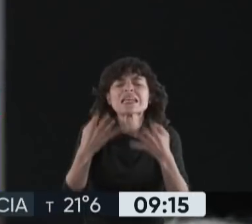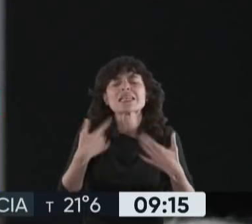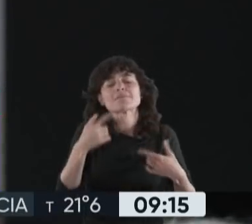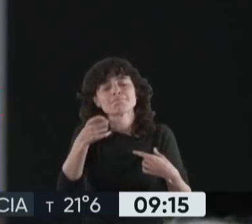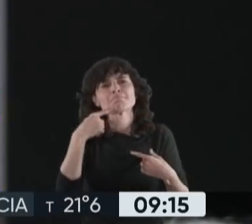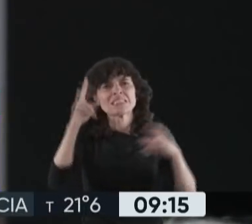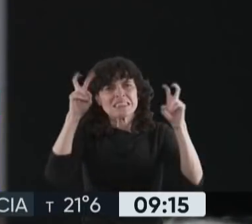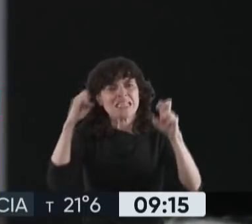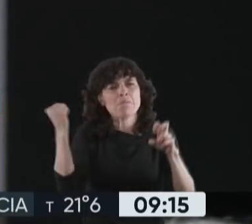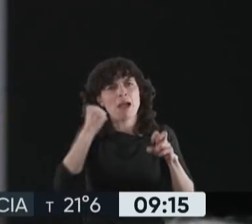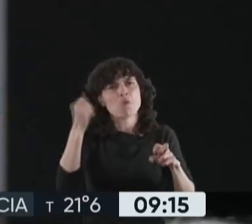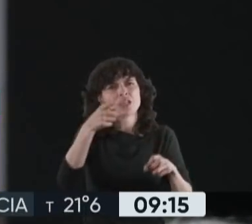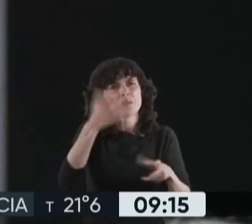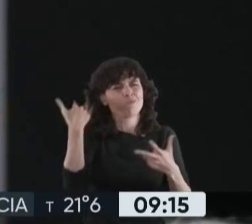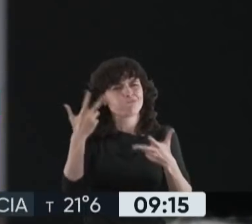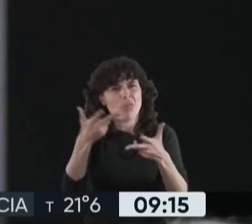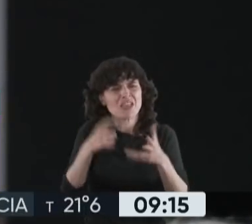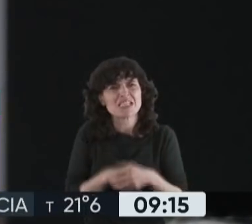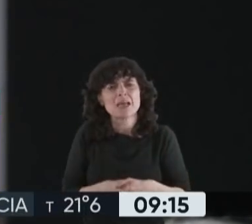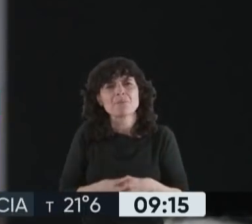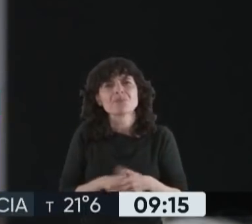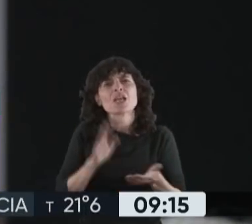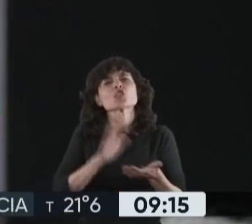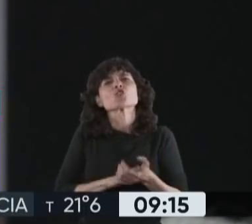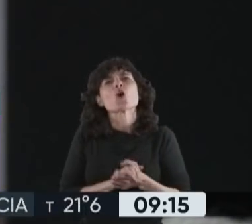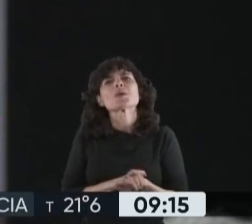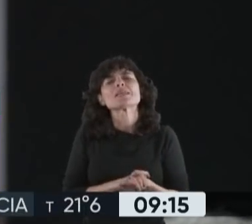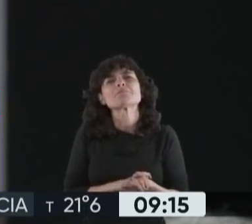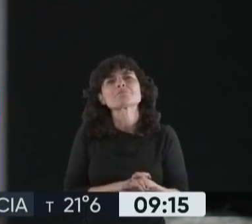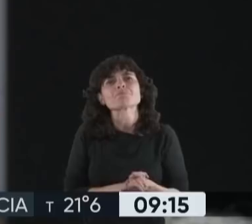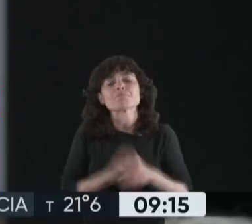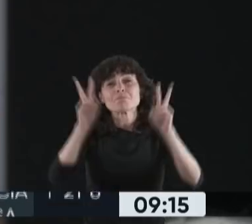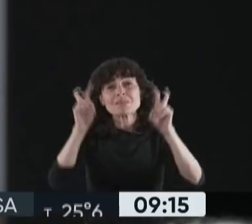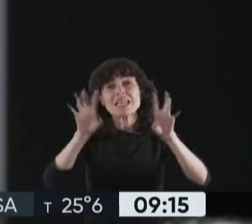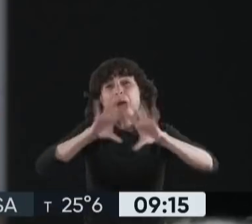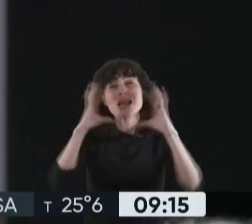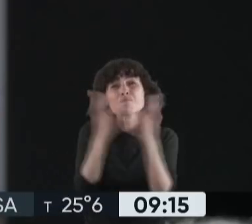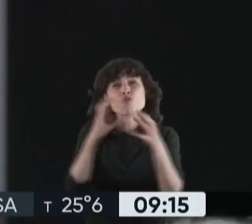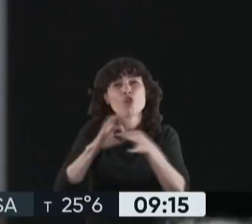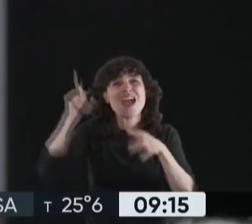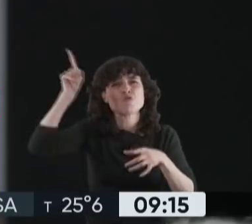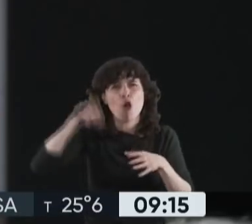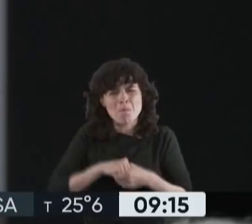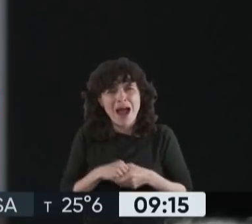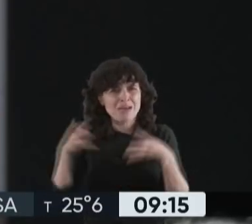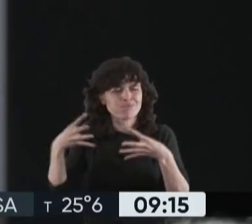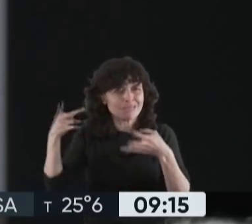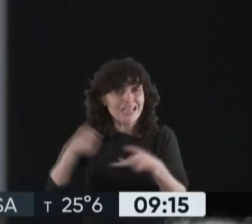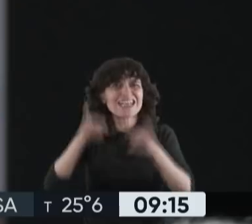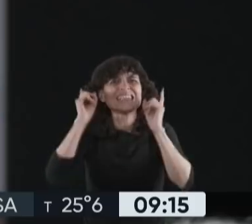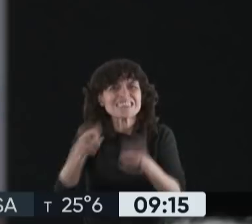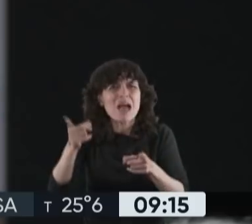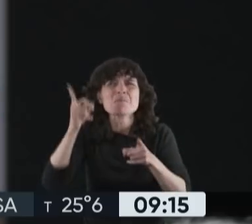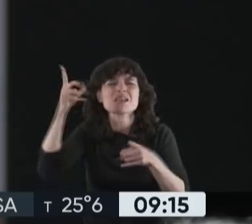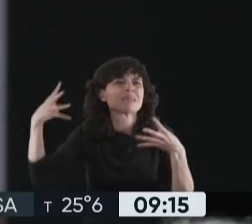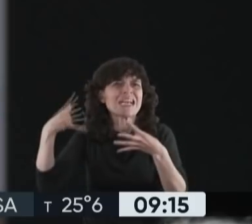vos lo dijiste recién y tiene que ver son las cuestiones que están sucediendo en el este europeo y la incidencia que tiene en cada uno